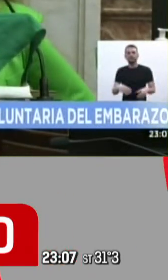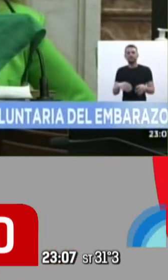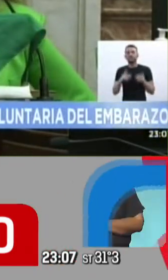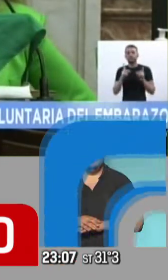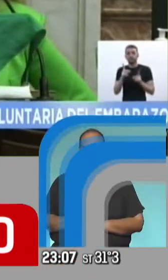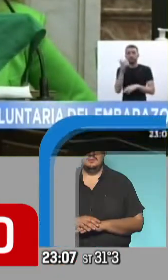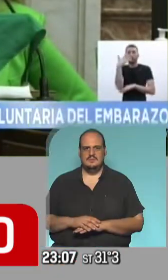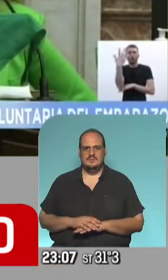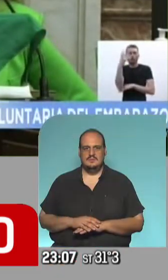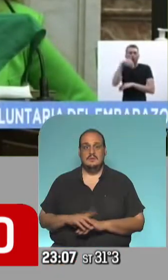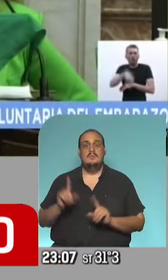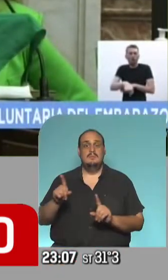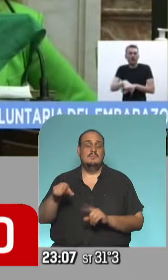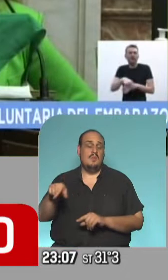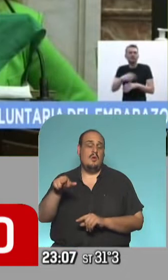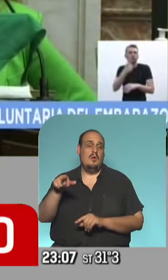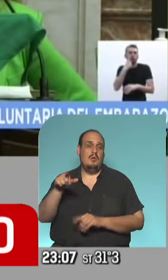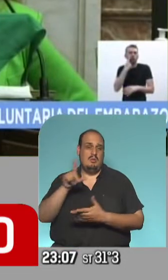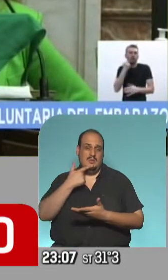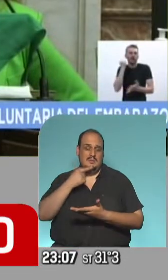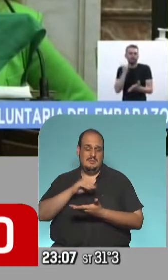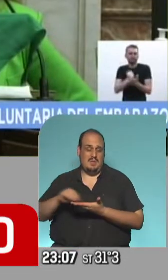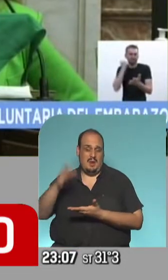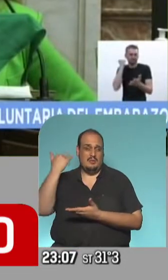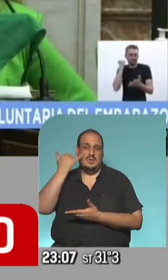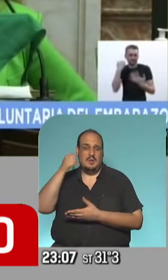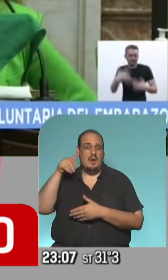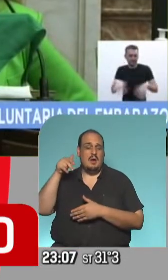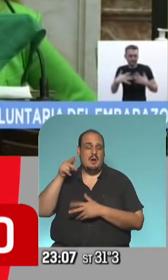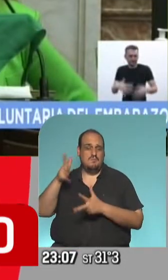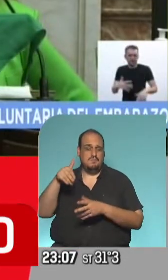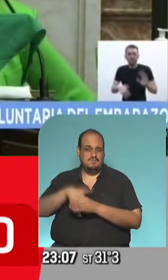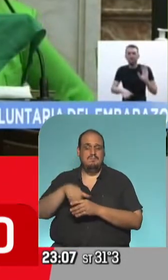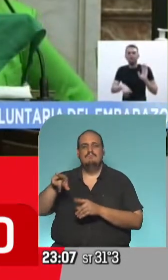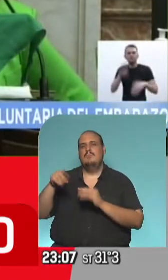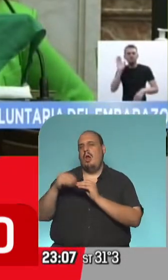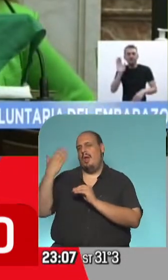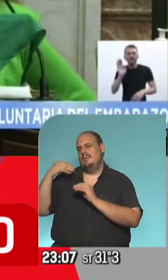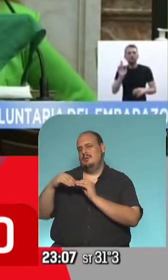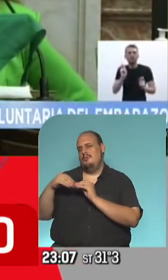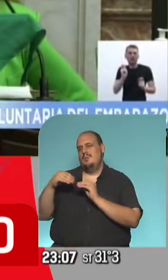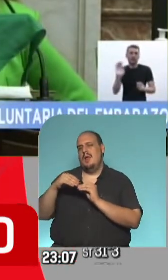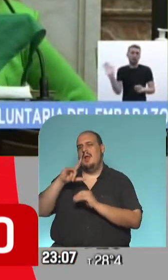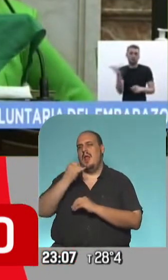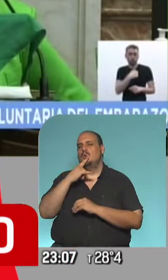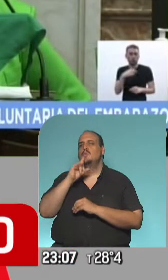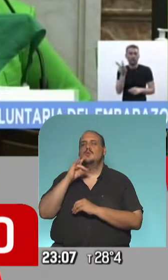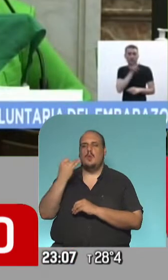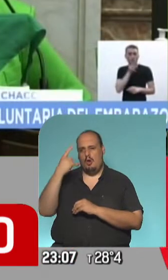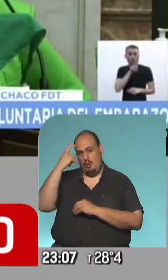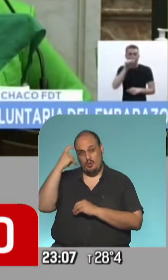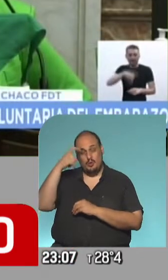fórmula también sea pañuelo verde. Por lo tanto, antes de ya adelantar en su discurso, todo hacía prever que esta vez iba a votar. Otra